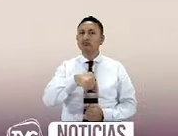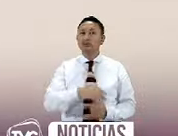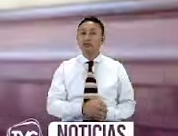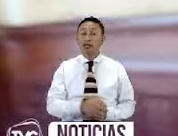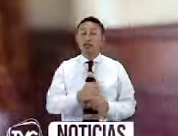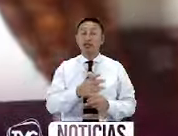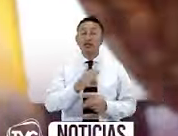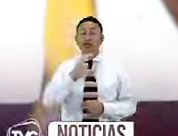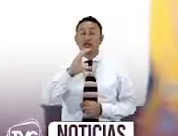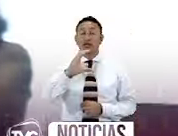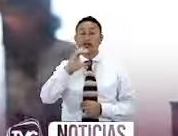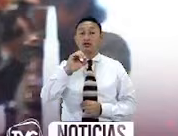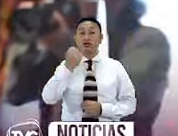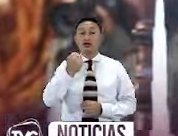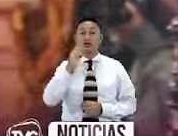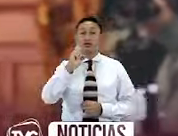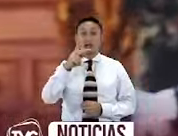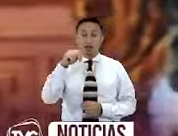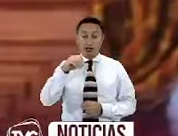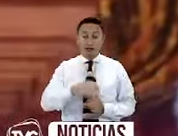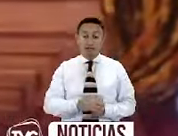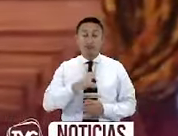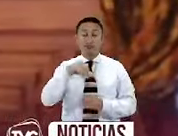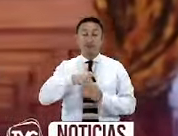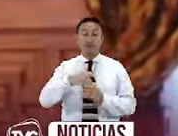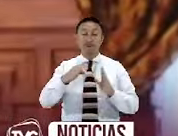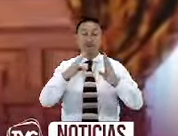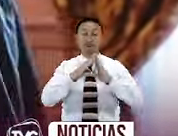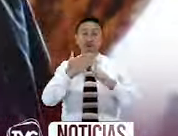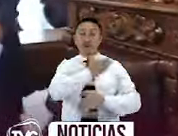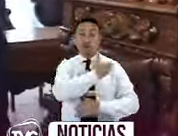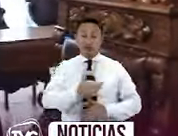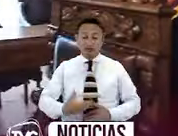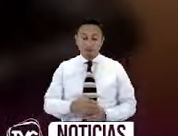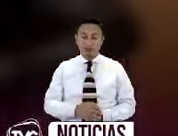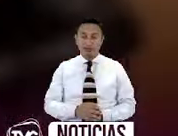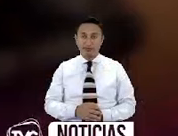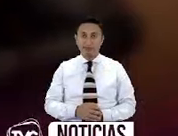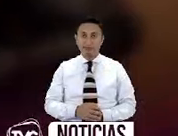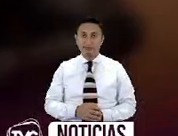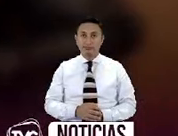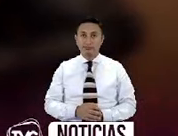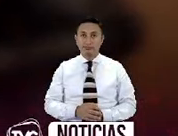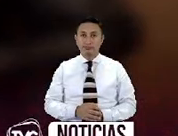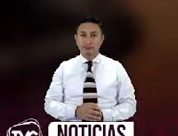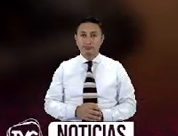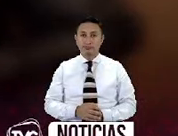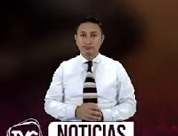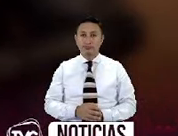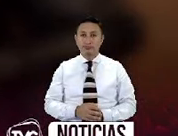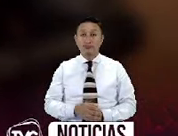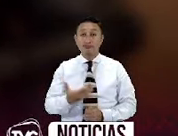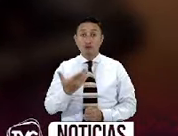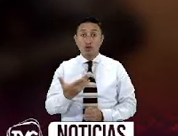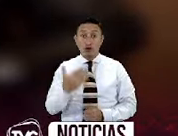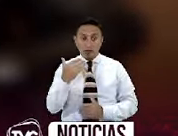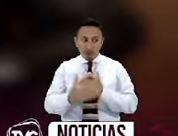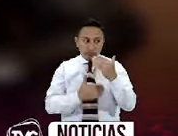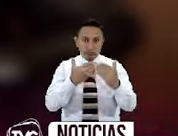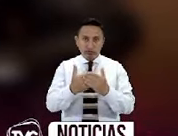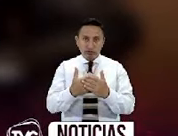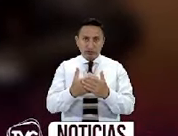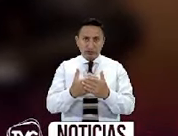del Estado COSEPE en Carondelet para tomar nuevas acciones. No vamos a perder lo que hemos ganado. Por eso